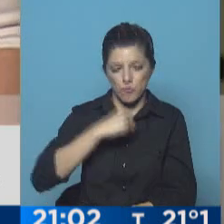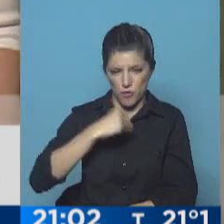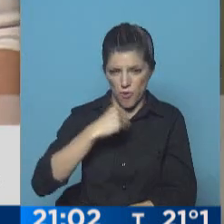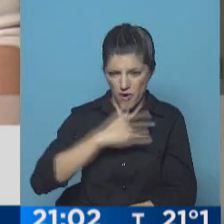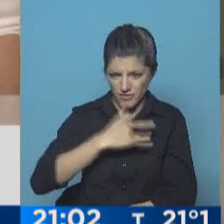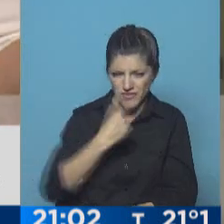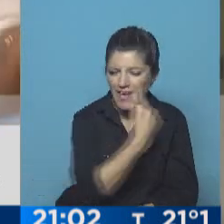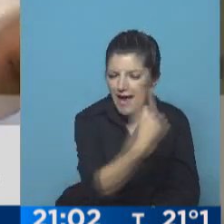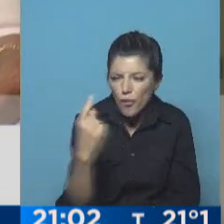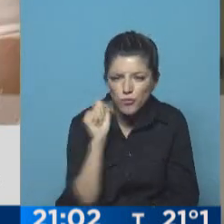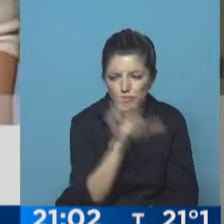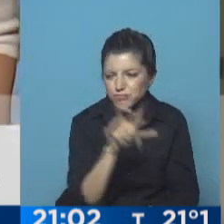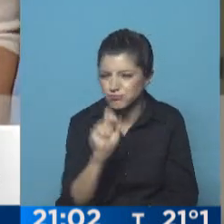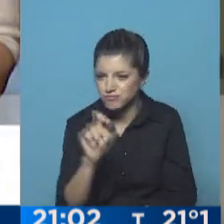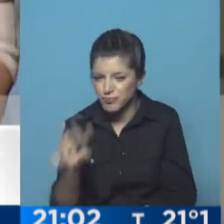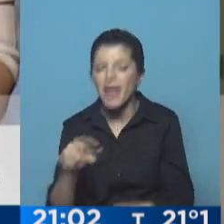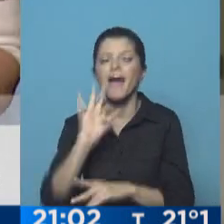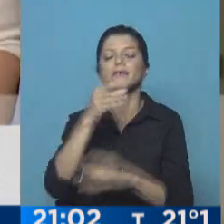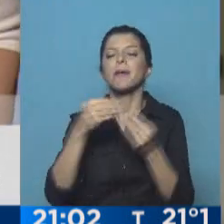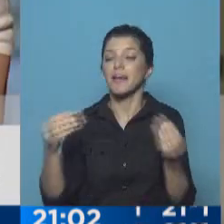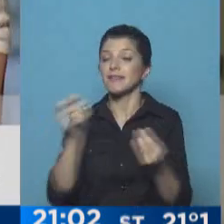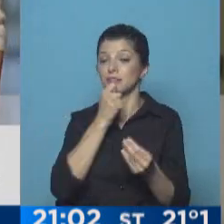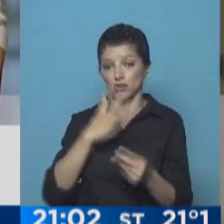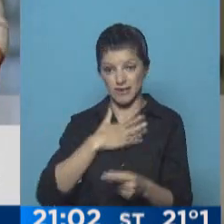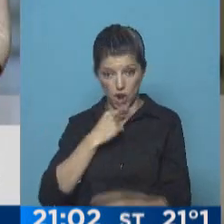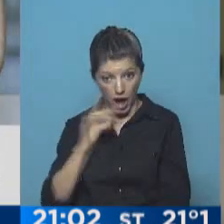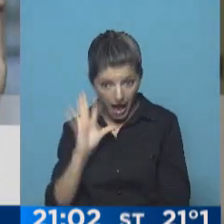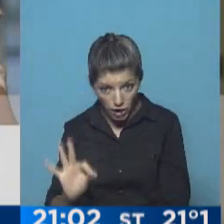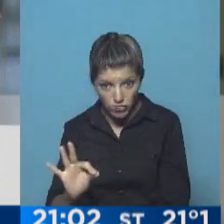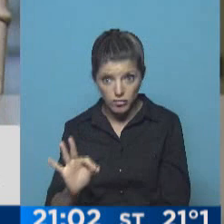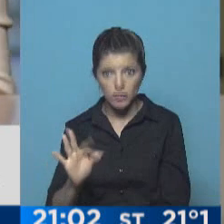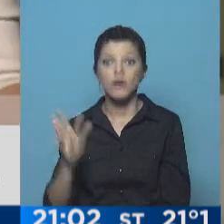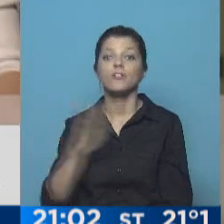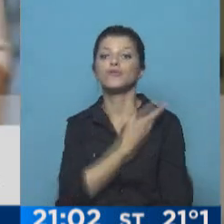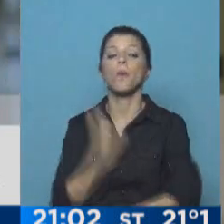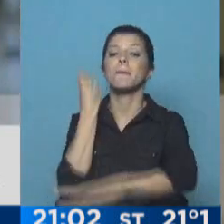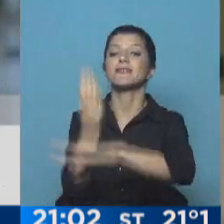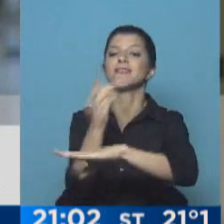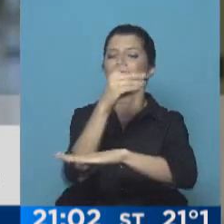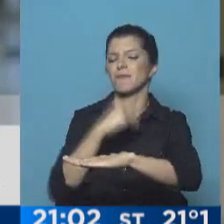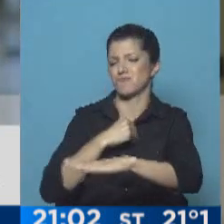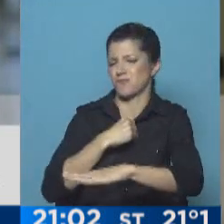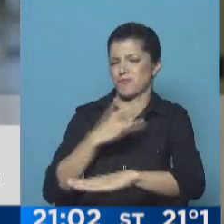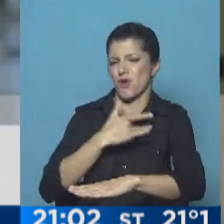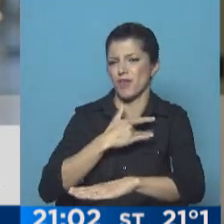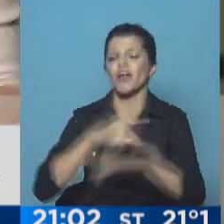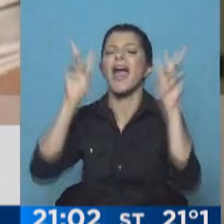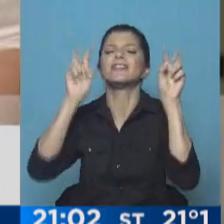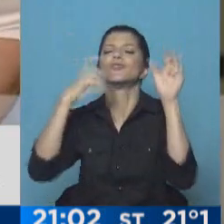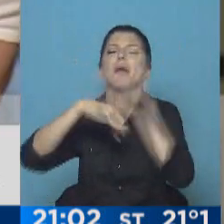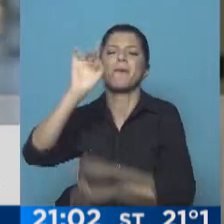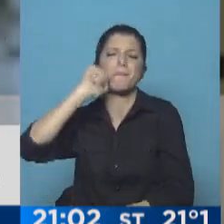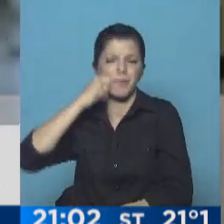ustedes saben qué si quiero ser algo presidenta de corazones es el título que más